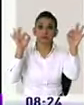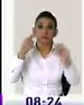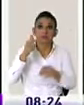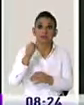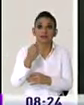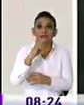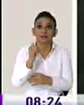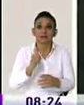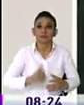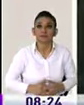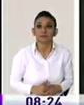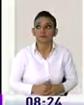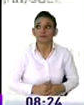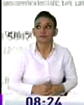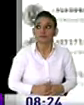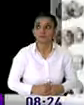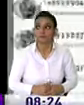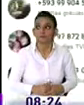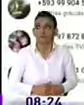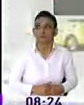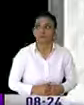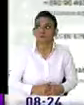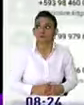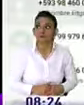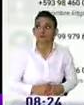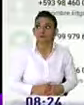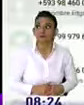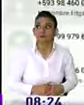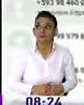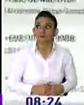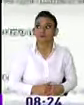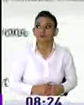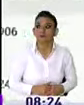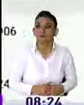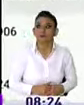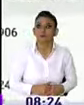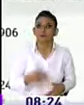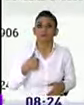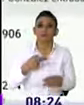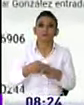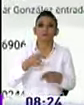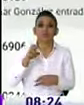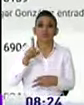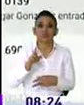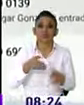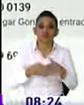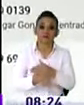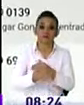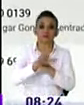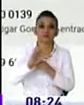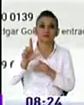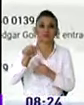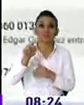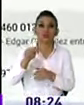eso. Peligroso, realmente peligroso. Mi nombre es Edgar González, de entrada Llano Grande,